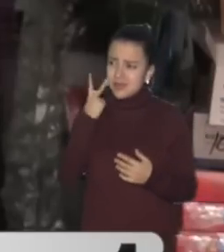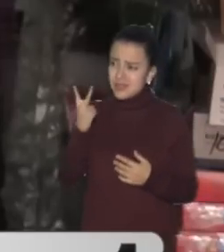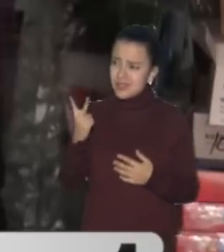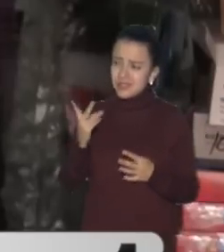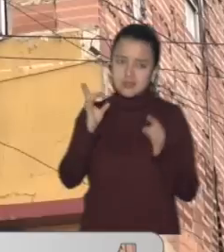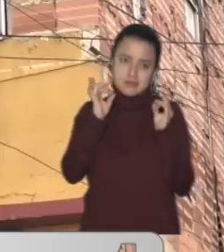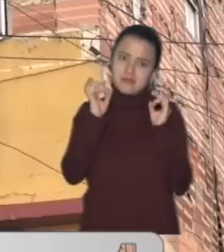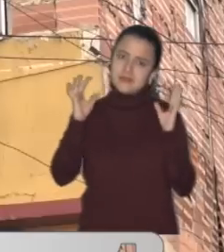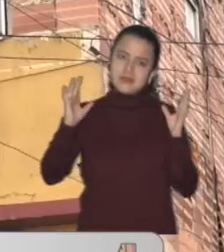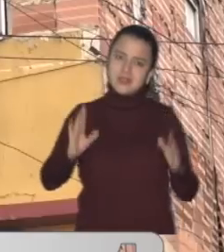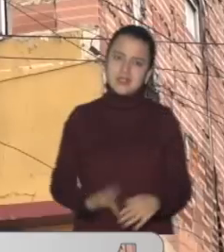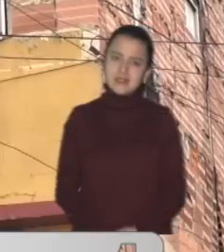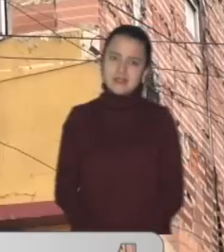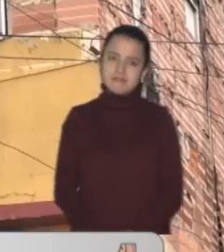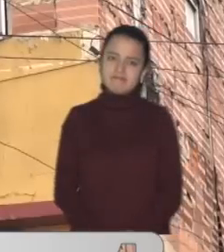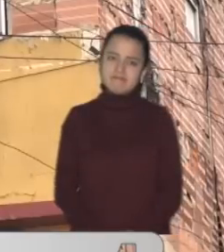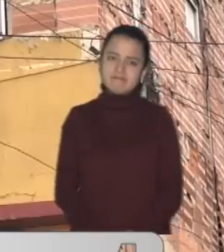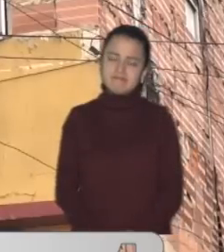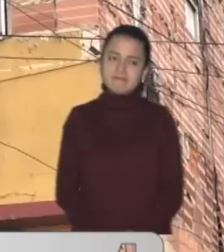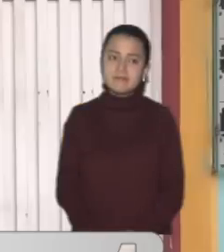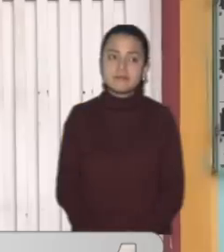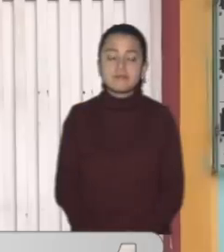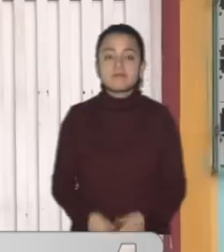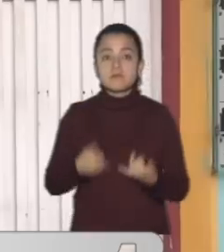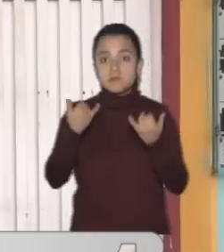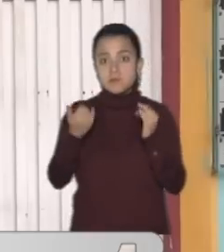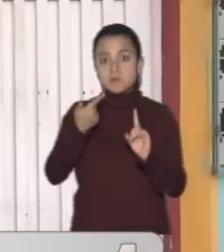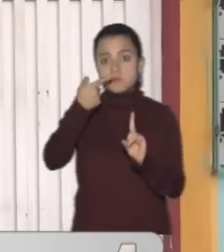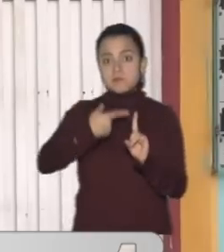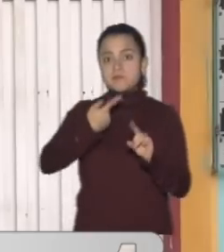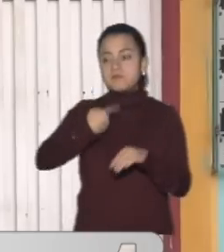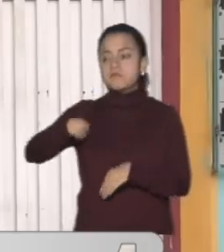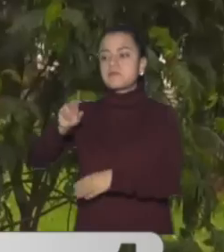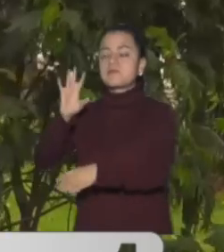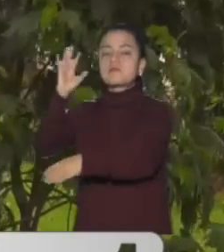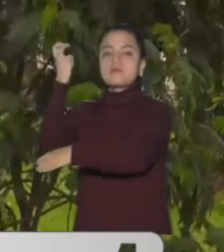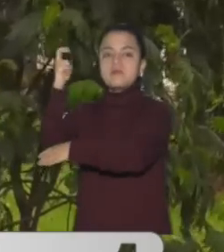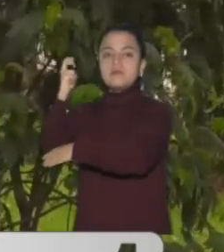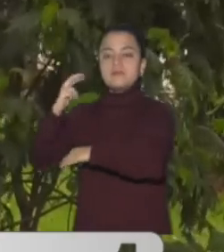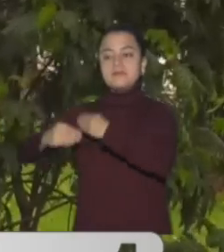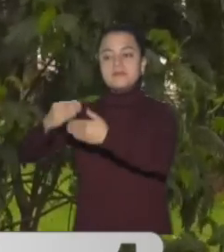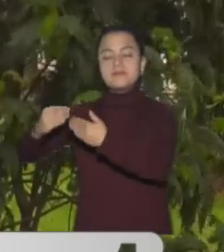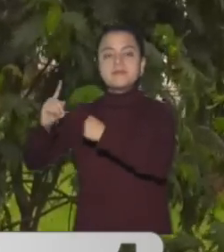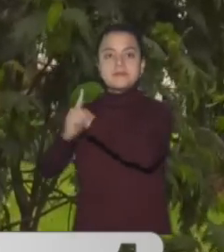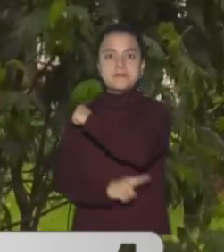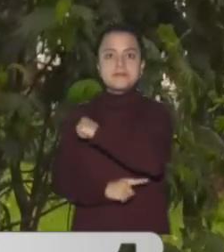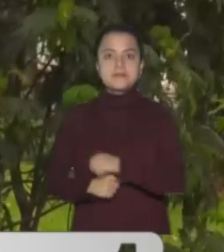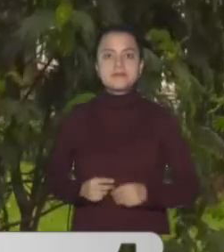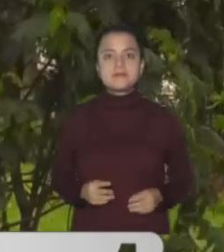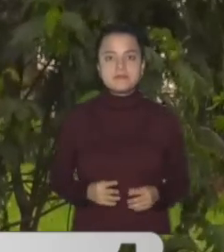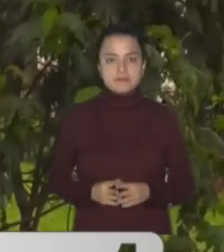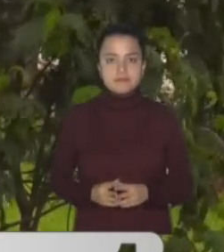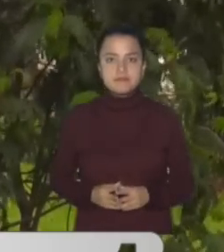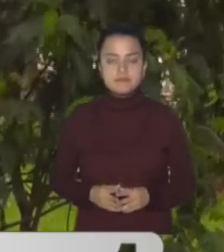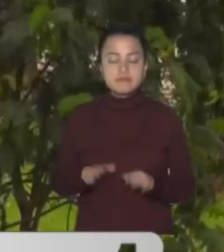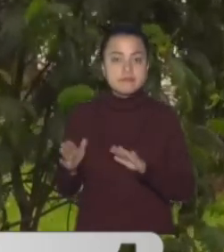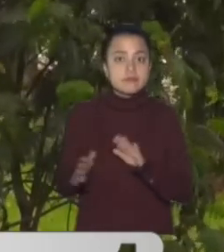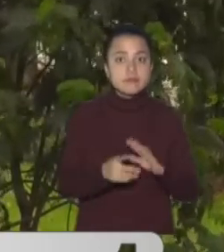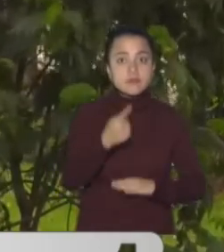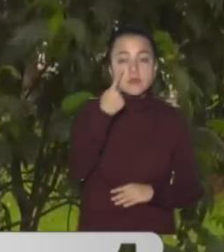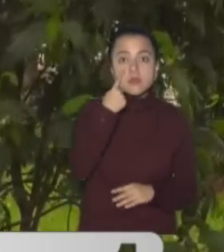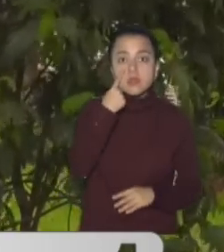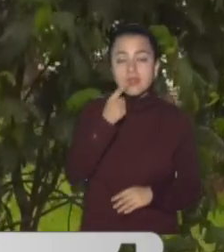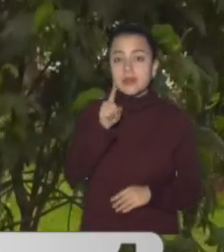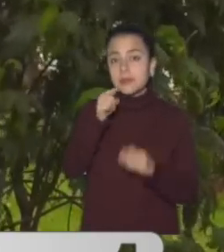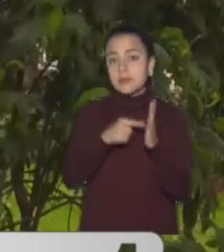terrible eso, güey, no. El joven está a disposición de la Fiscalía General de la Nación. Luis, y más de 1.700 niños